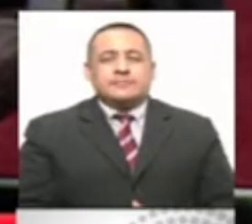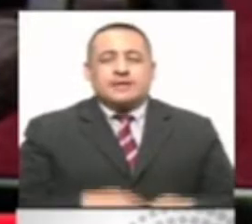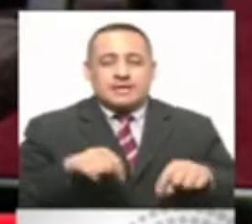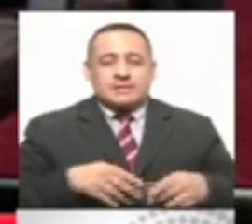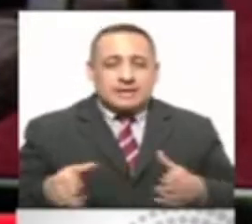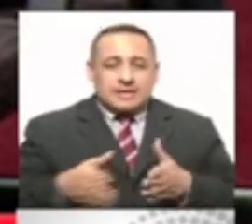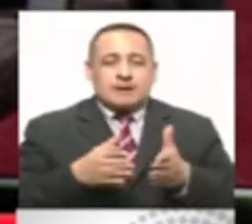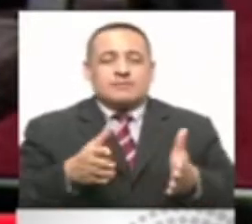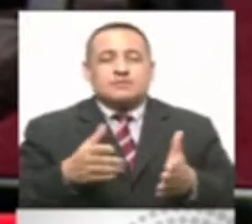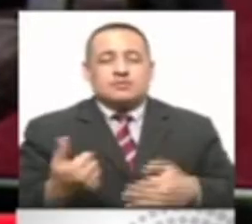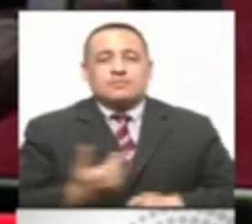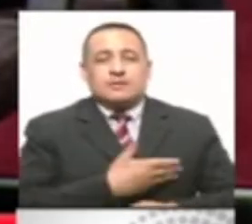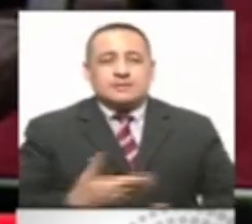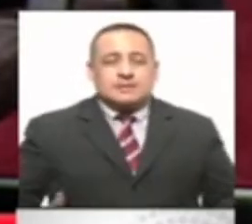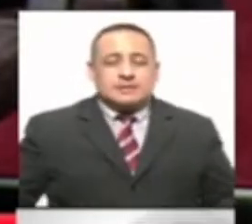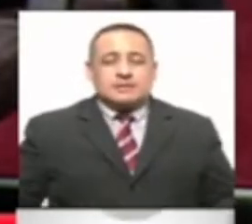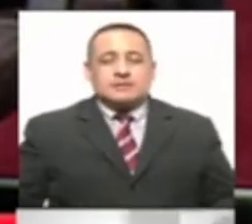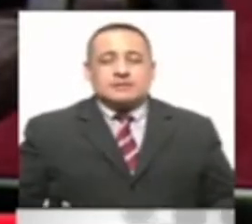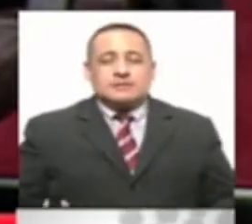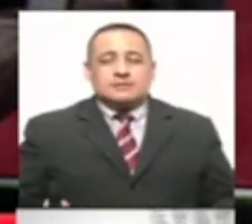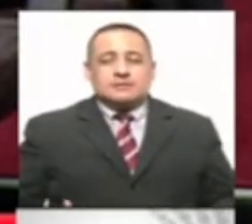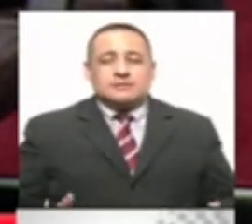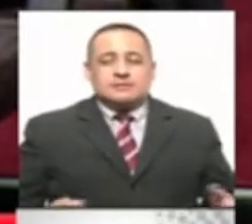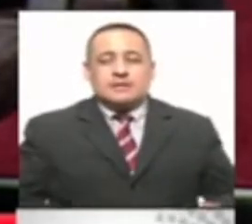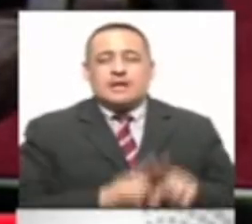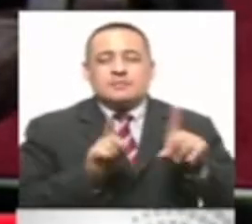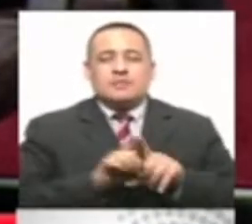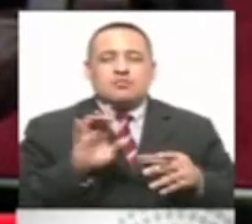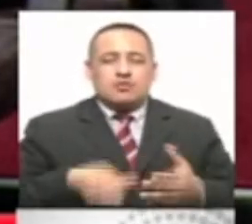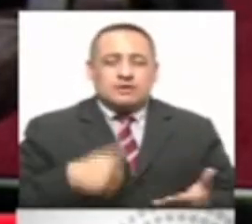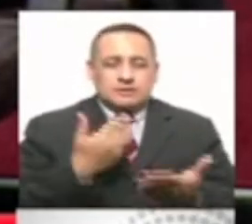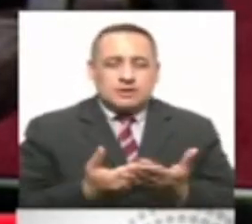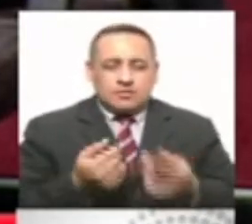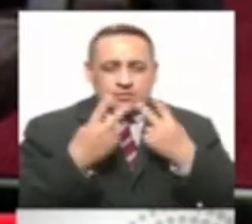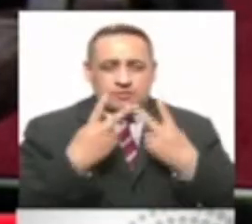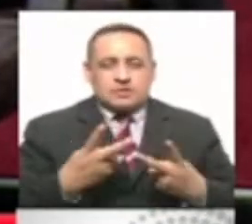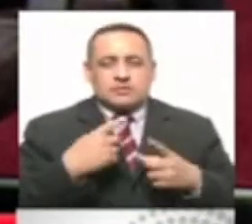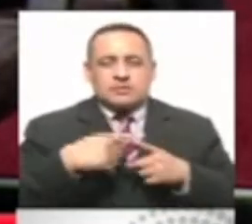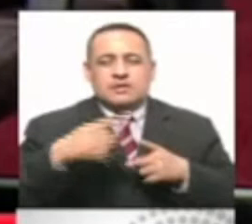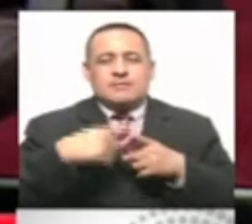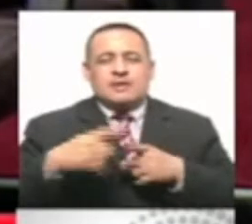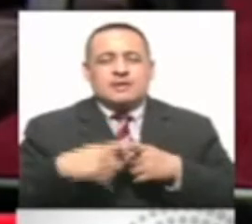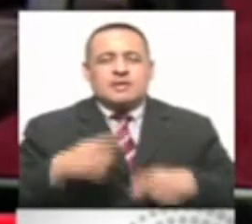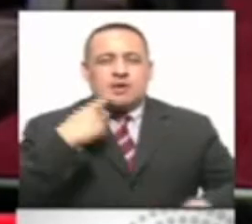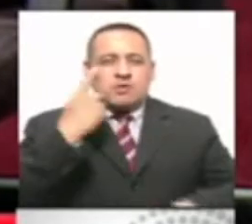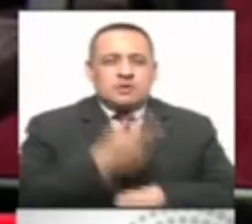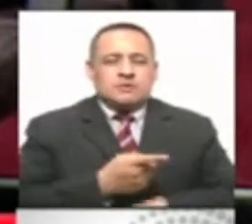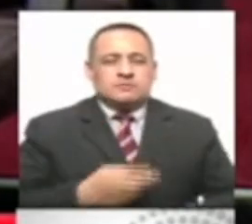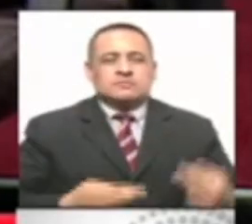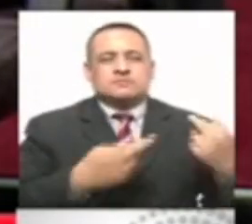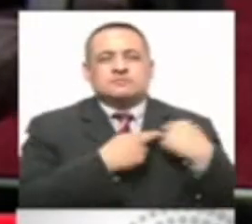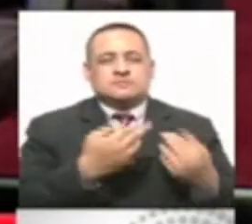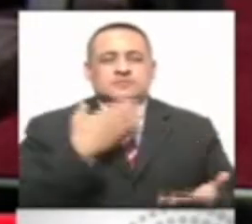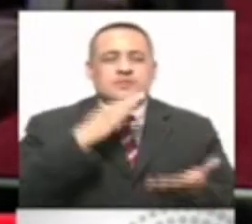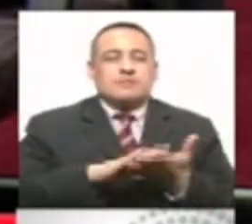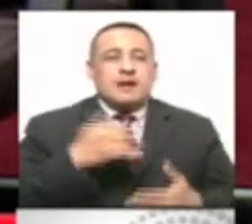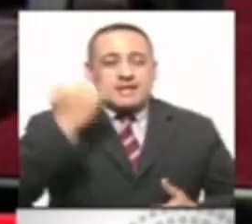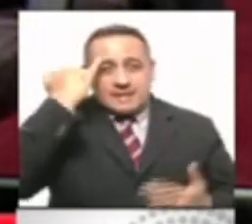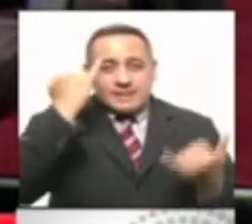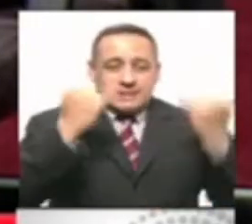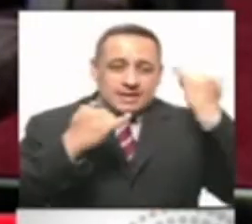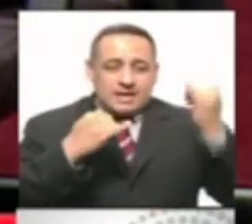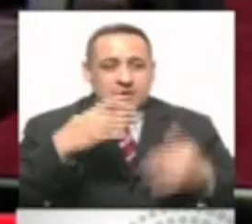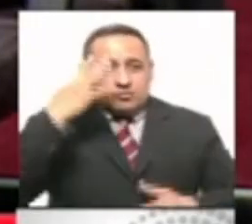sentido, señora presidenta, hemos estado viendo las acusaciones en funciones a hipótesis,